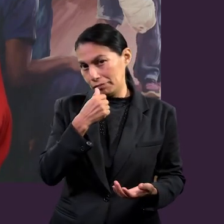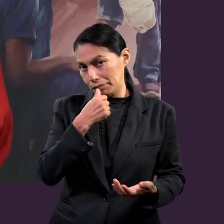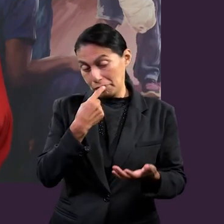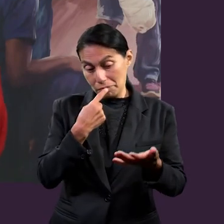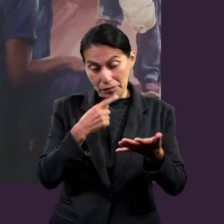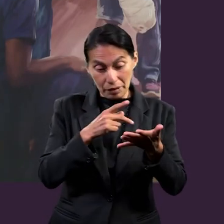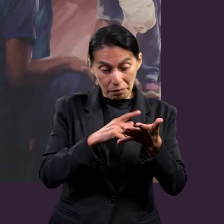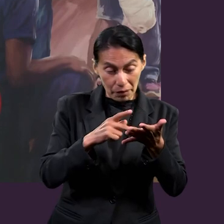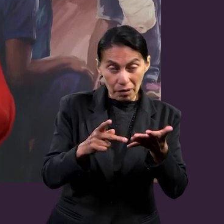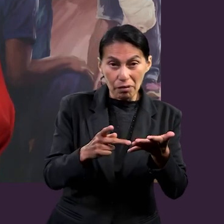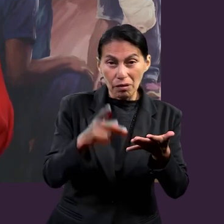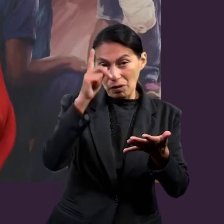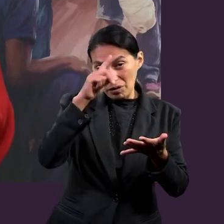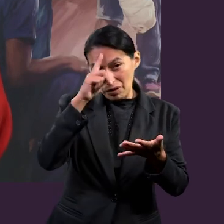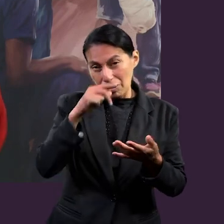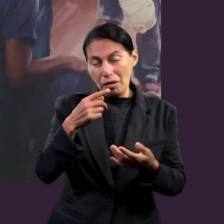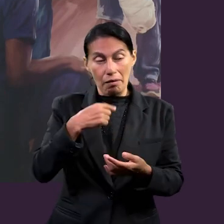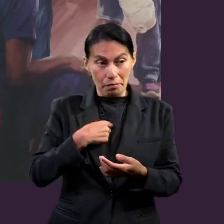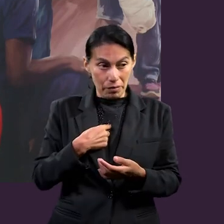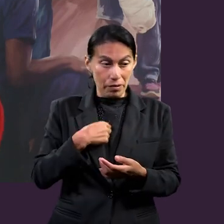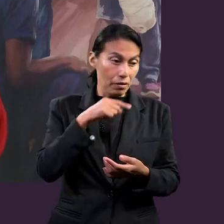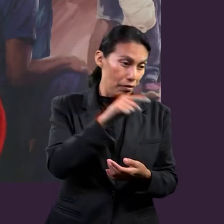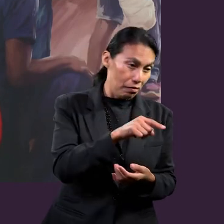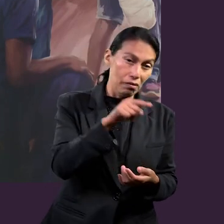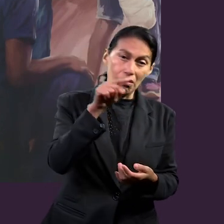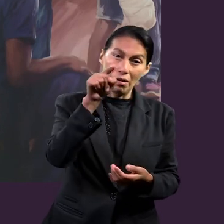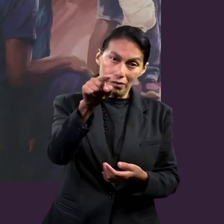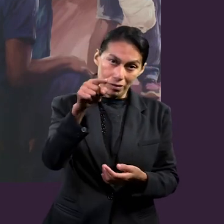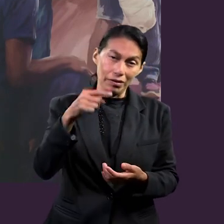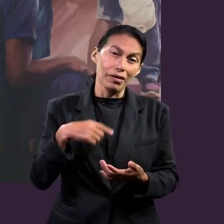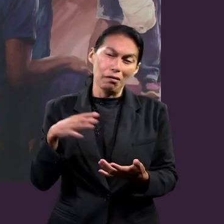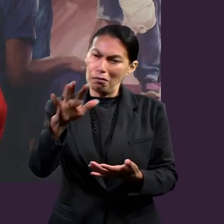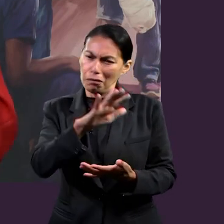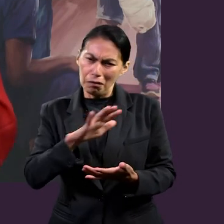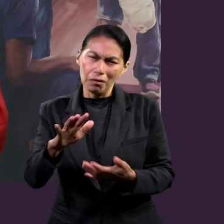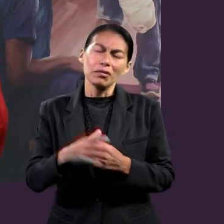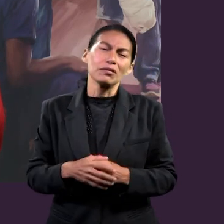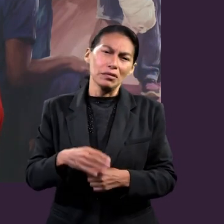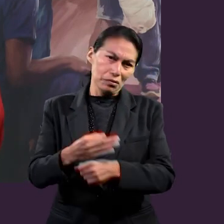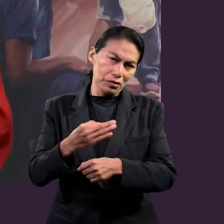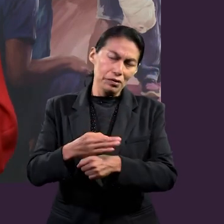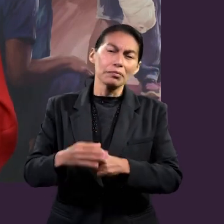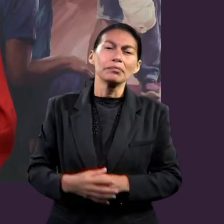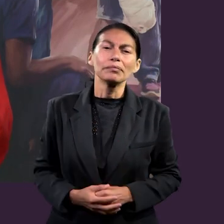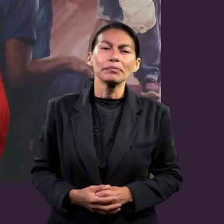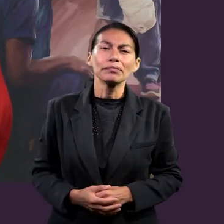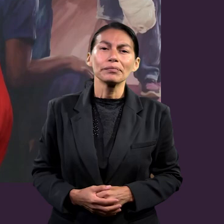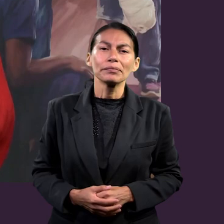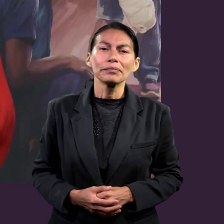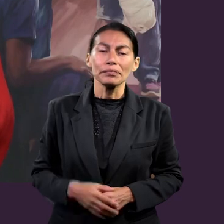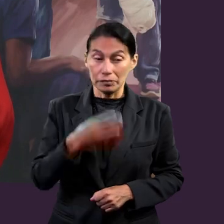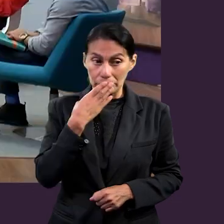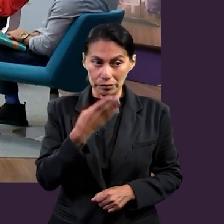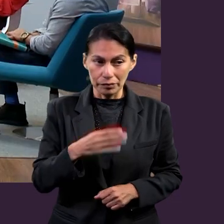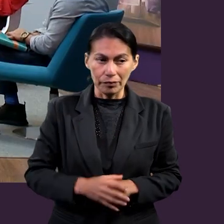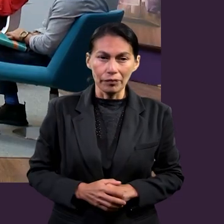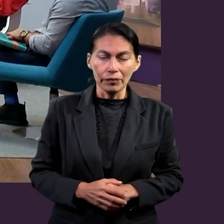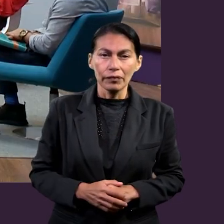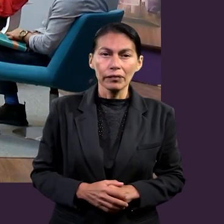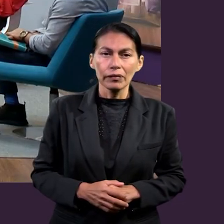Es el consejo que Pablo le está dando a ellos y también a ti, a mí, a todos en la actualidad.